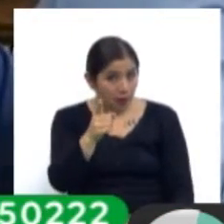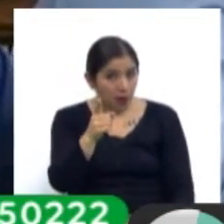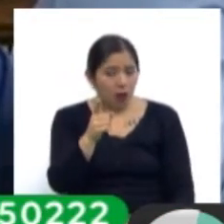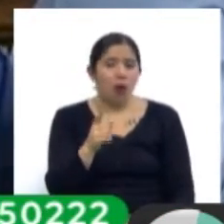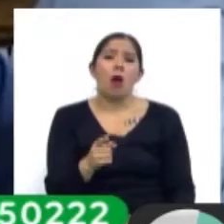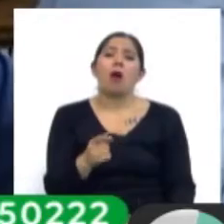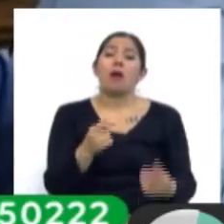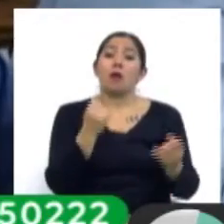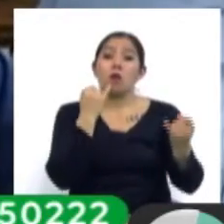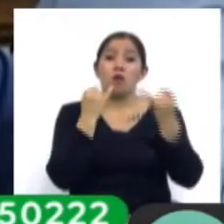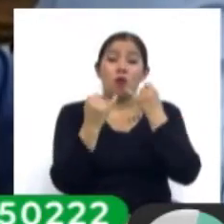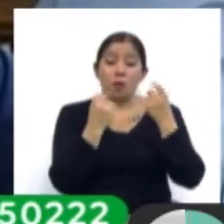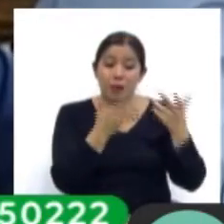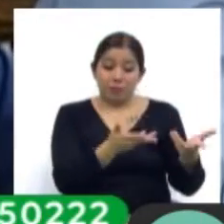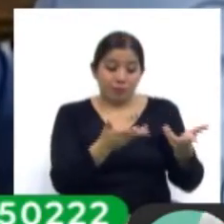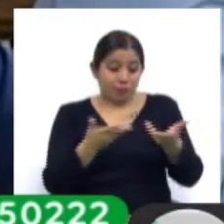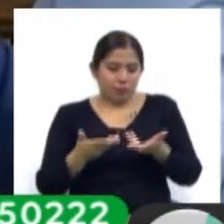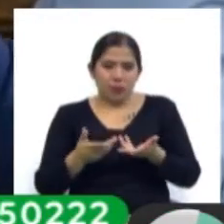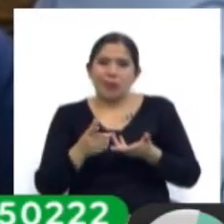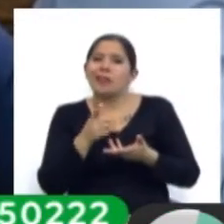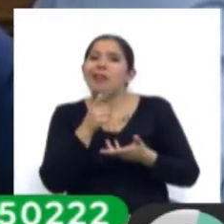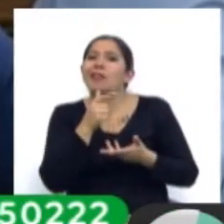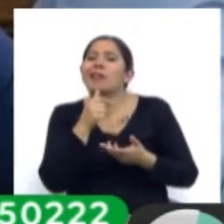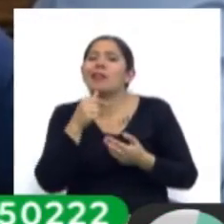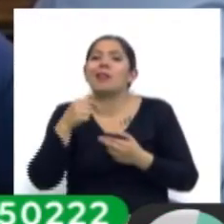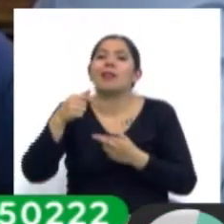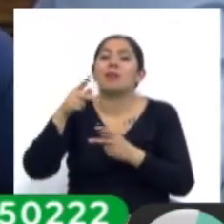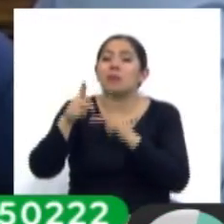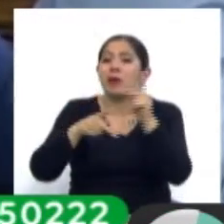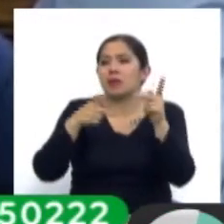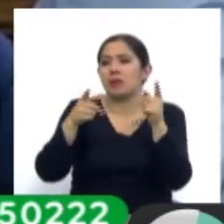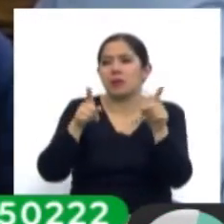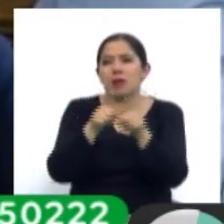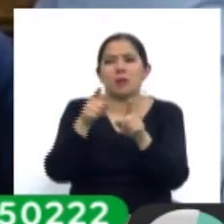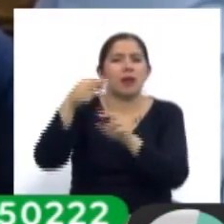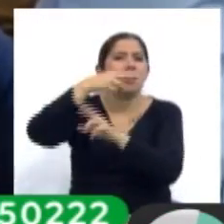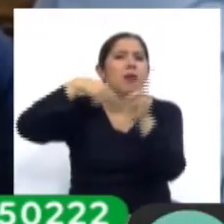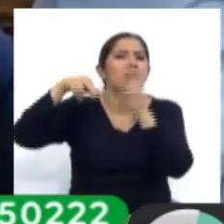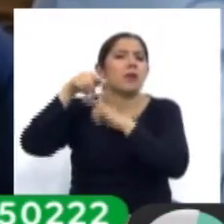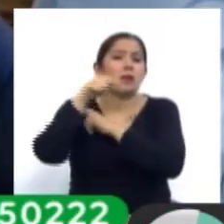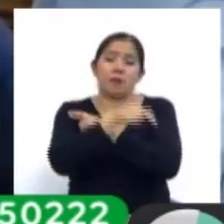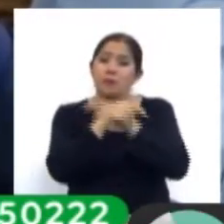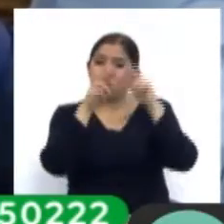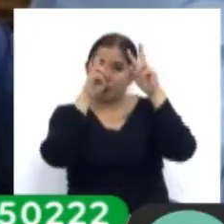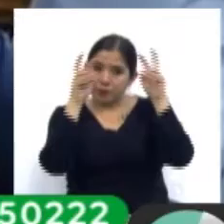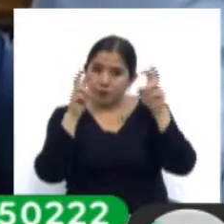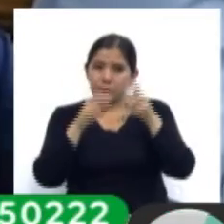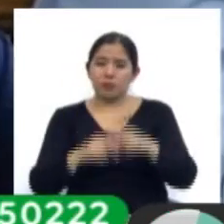información, probablemente, ¿qué personas más podrían estar involucradas en ello?